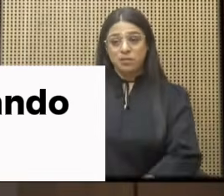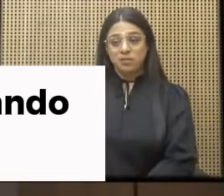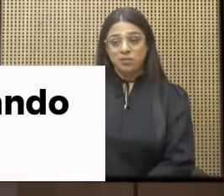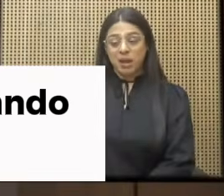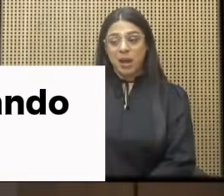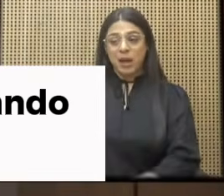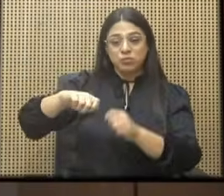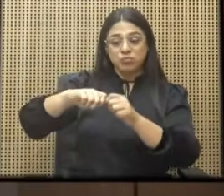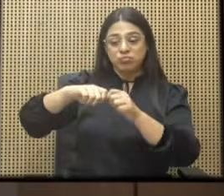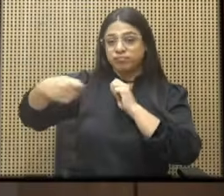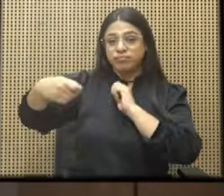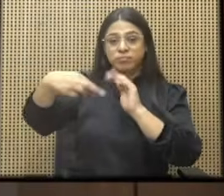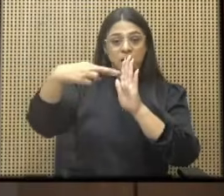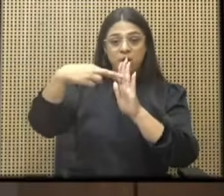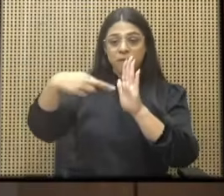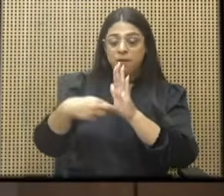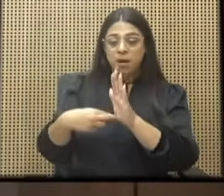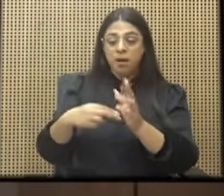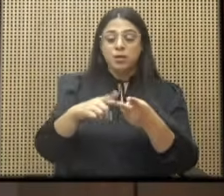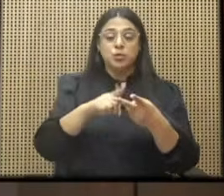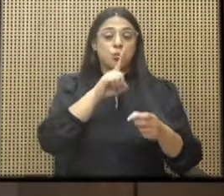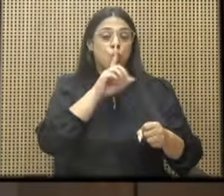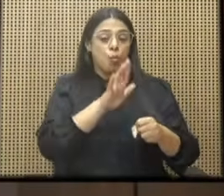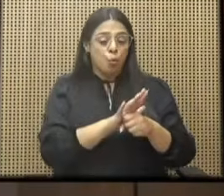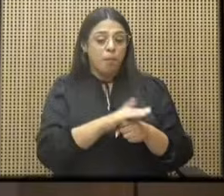la norma cuando quieren, cumplen cuando quieren.